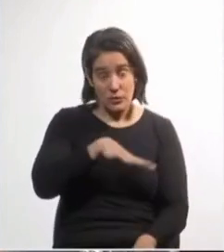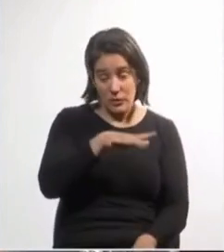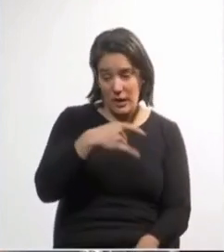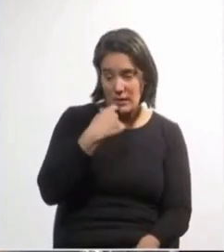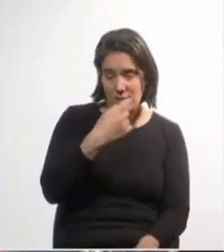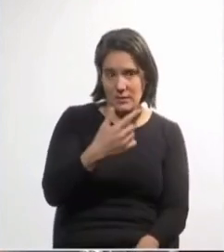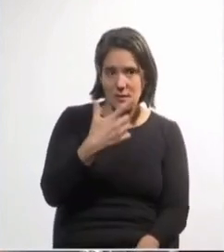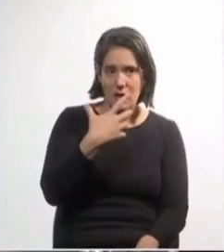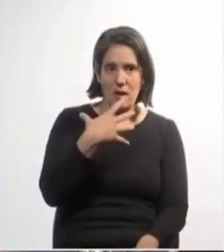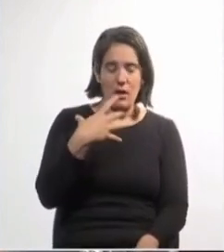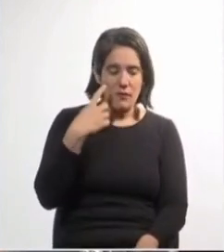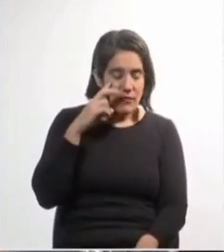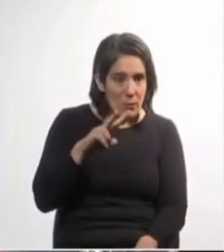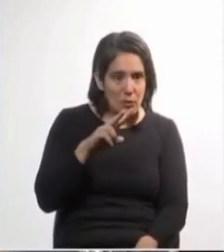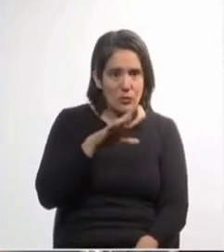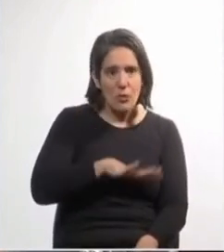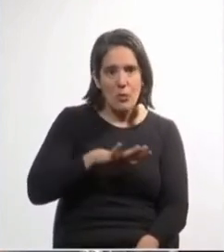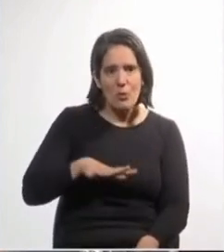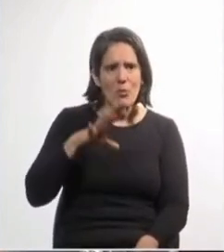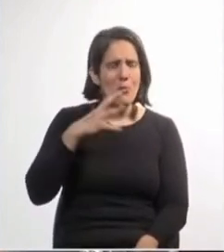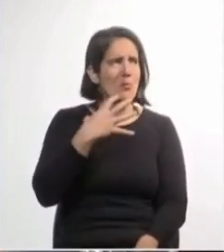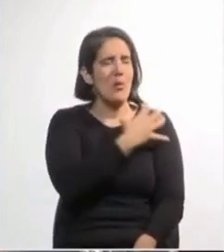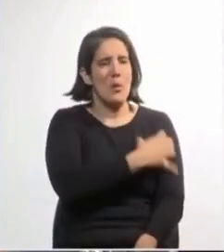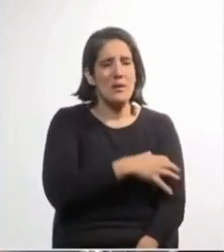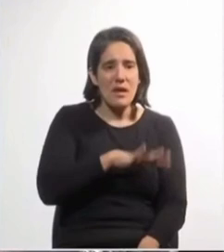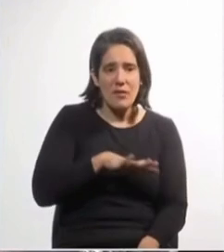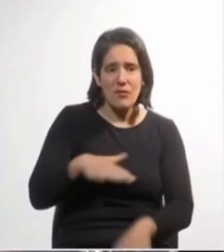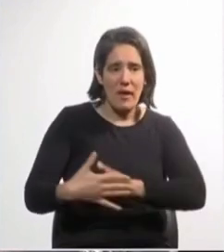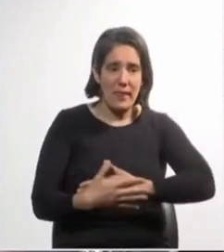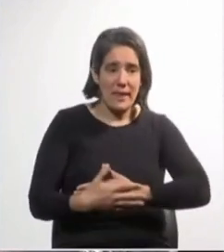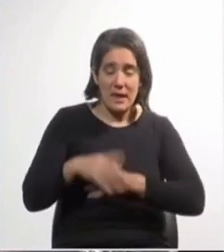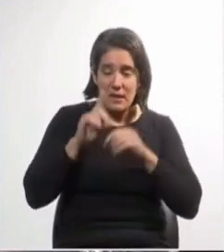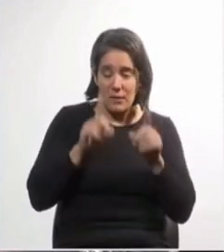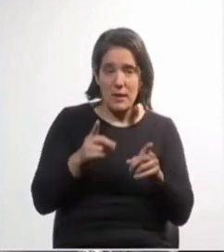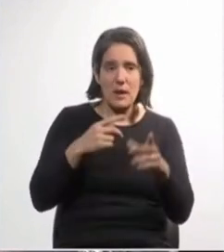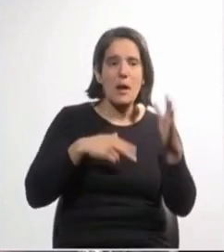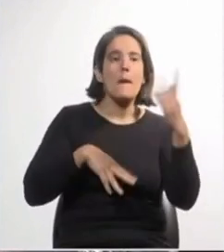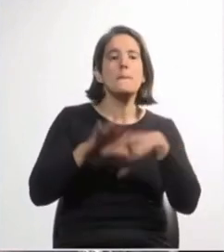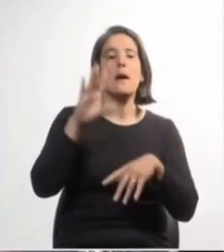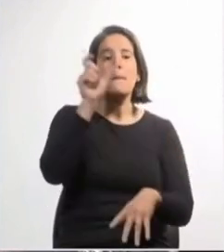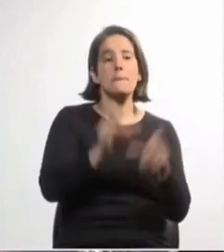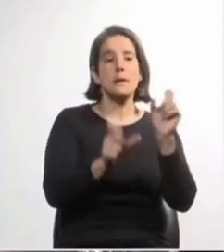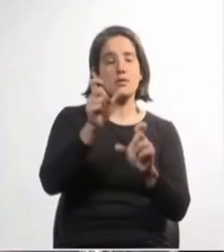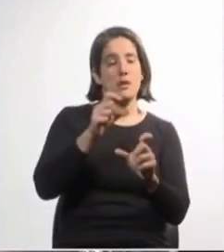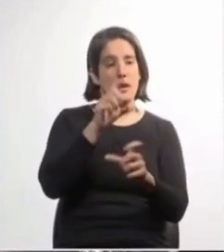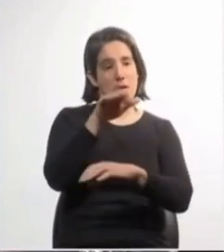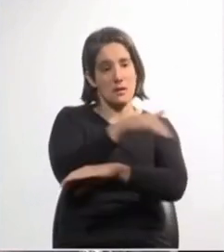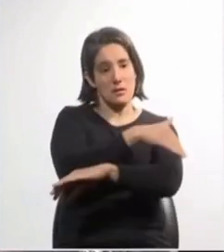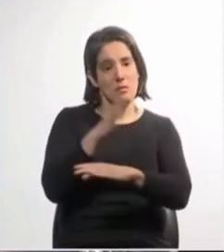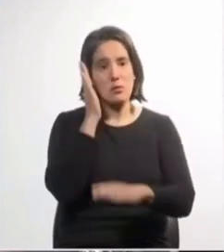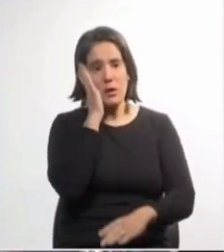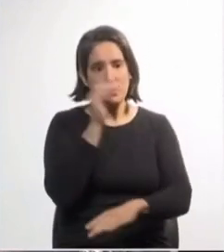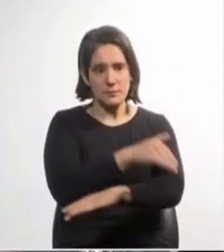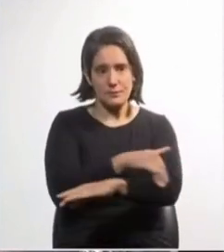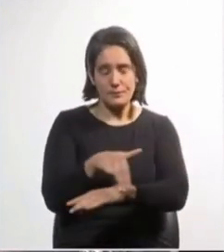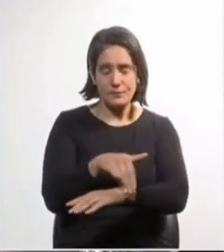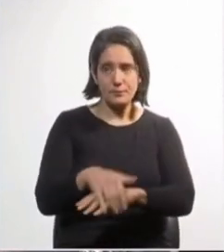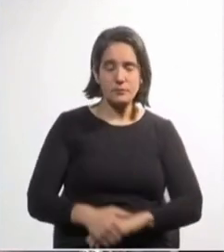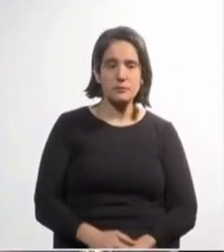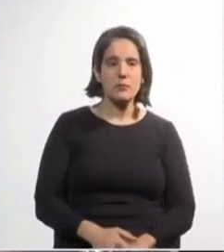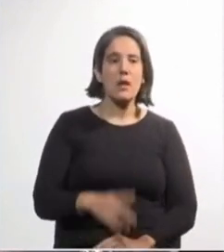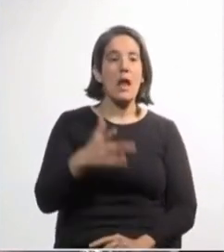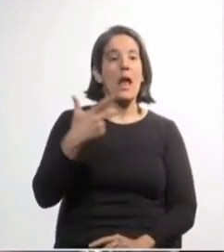consolida la pobreza infantil y aumenta considerablemente el número de personas en situación de calle.